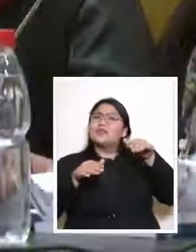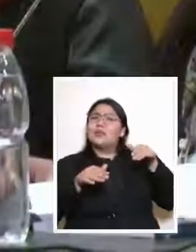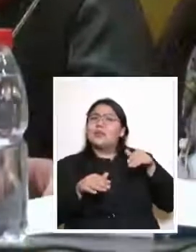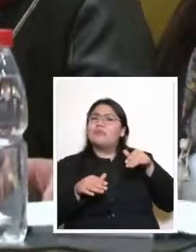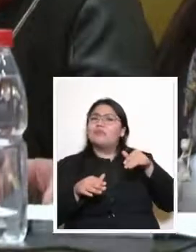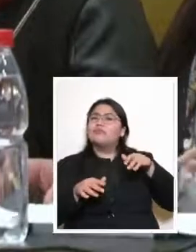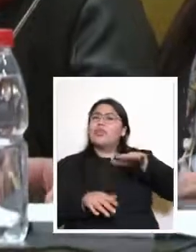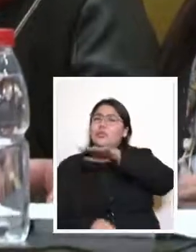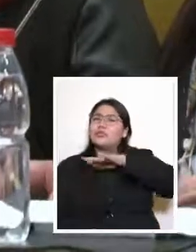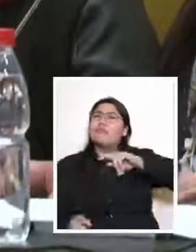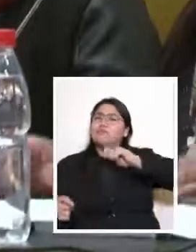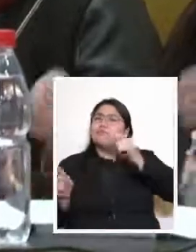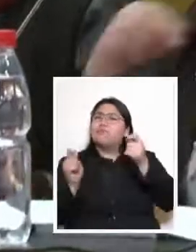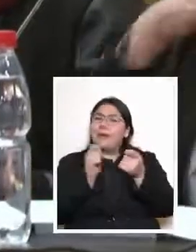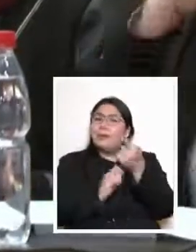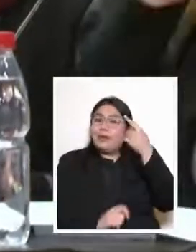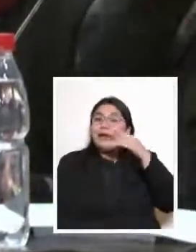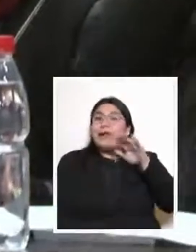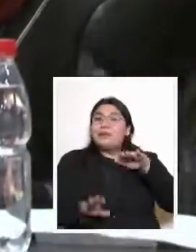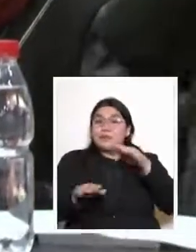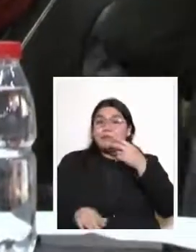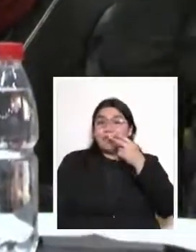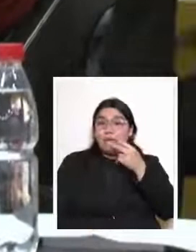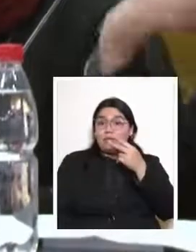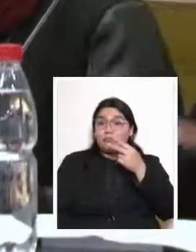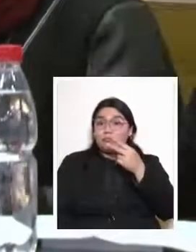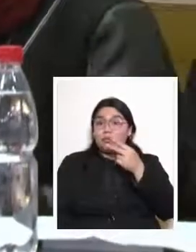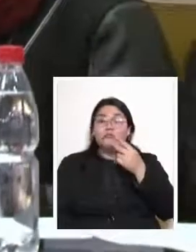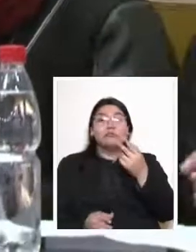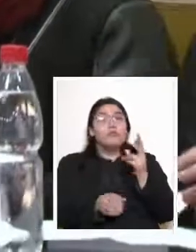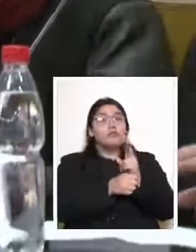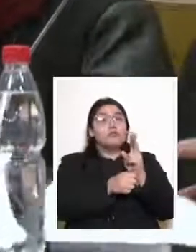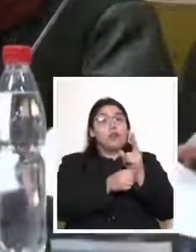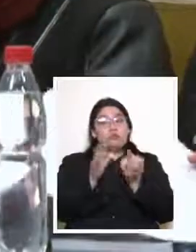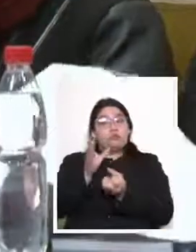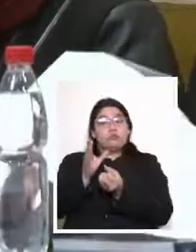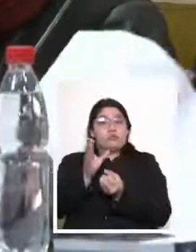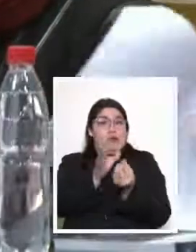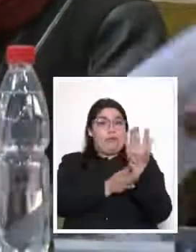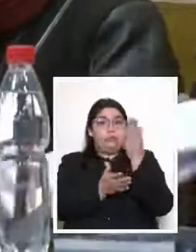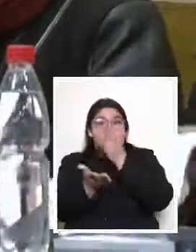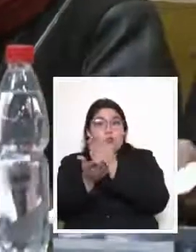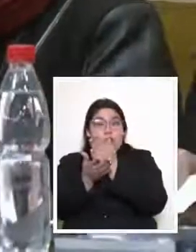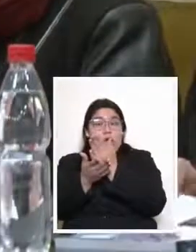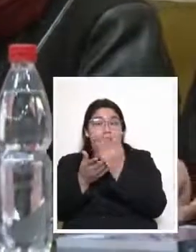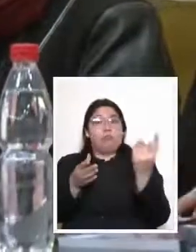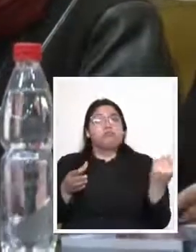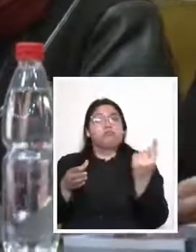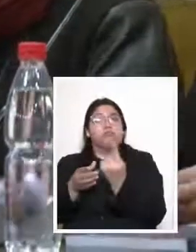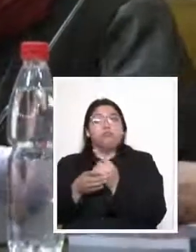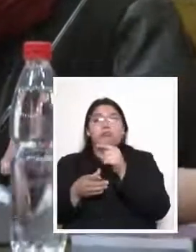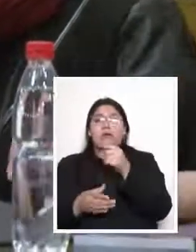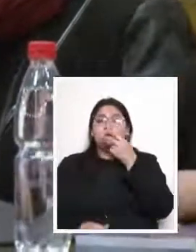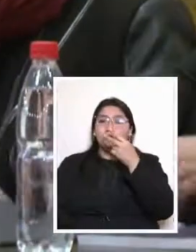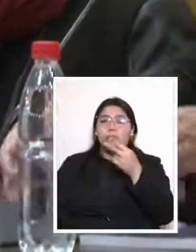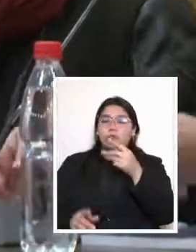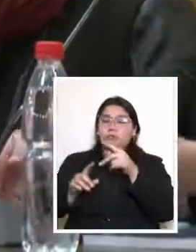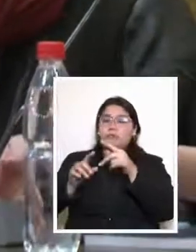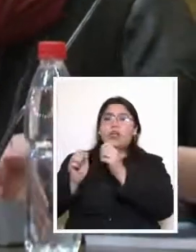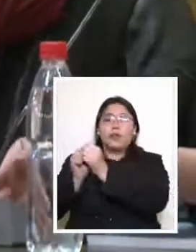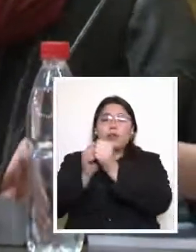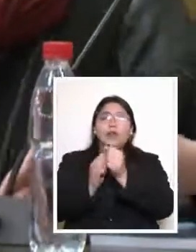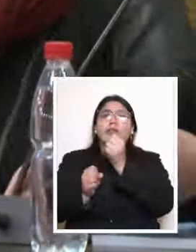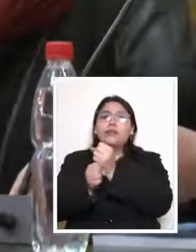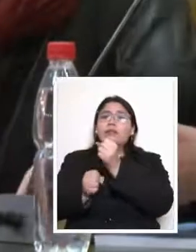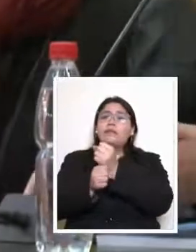llegan a un nuevo establecimiento, llegan al aula y se enfrentan a, no a los alumnos, sino que también a los propios compañeros de trabajo que